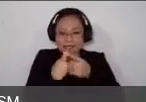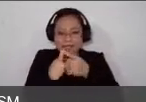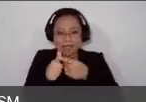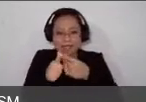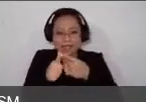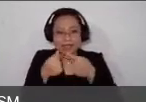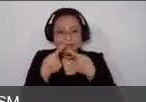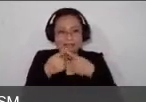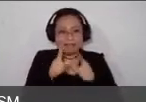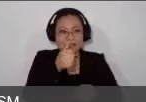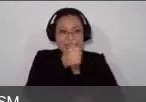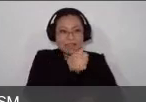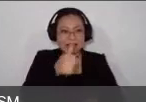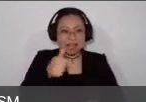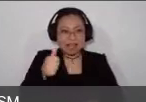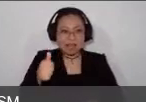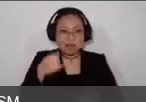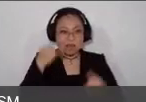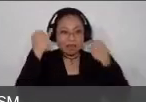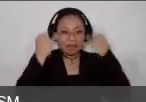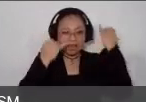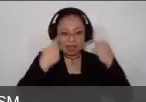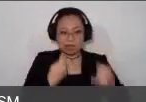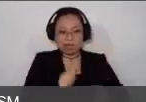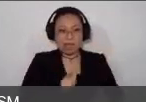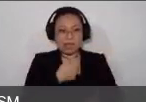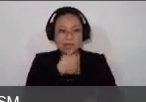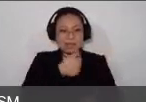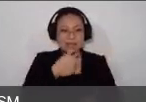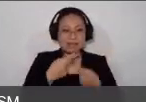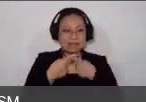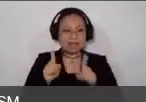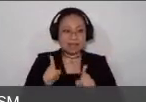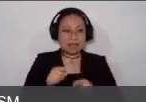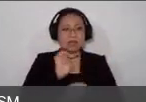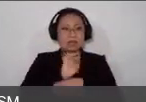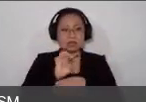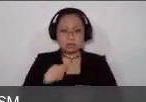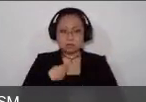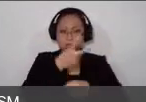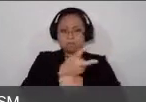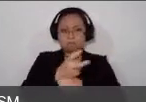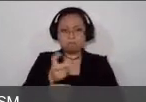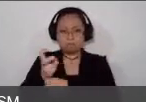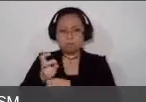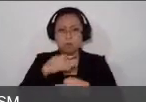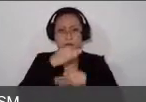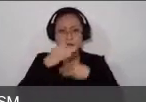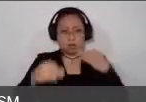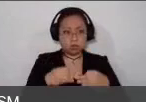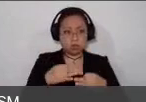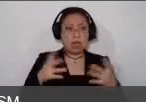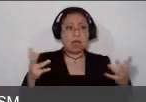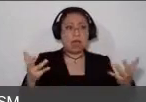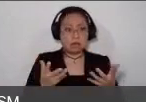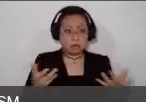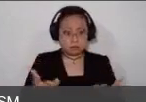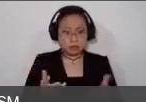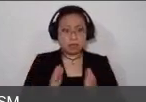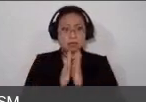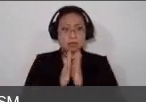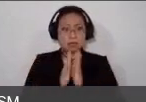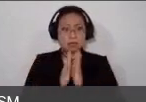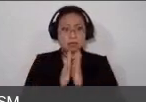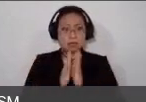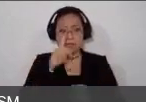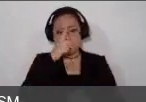invito a hacer todo lo que la vida os da en él cada día eso es lo único que